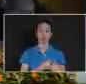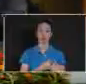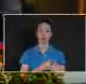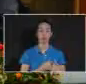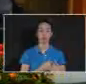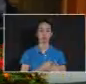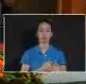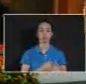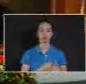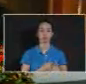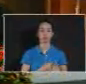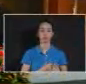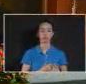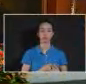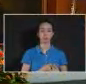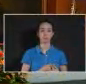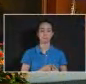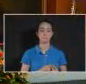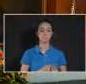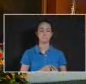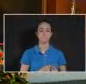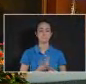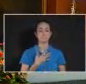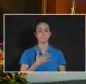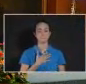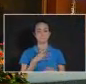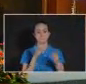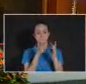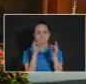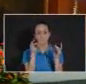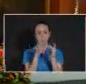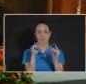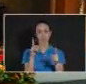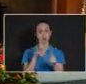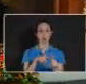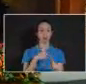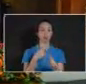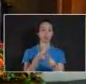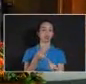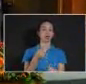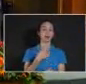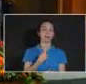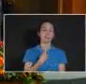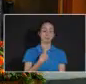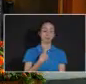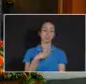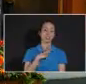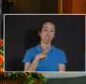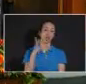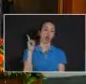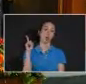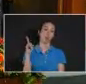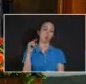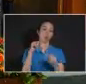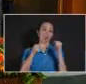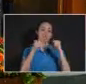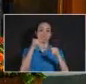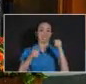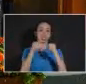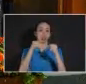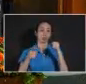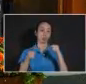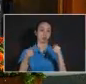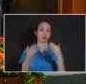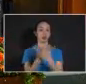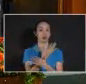que cuando a mí me llevaron mi carrito que yo tenía nuevito, el primer carro nuevo que tenía, se